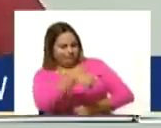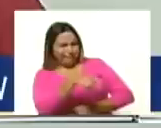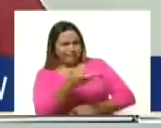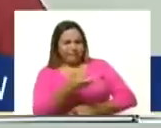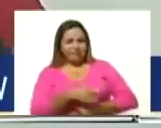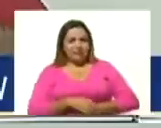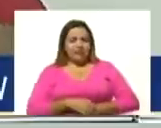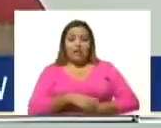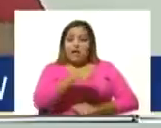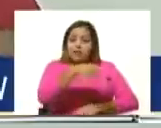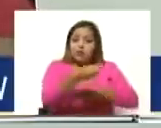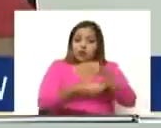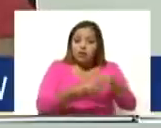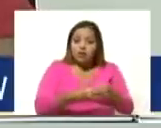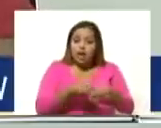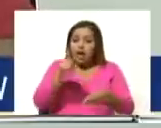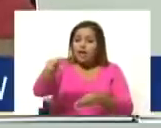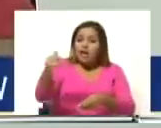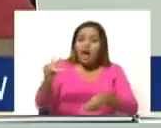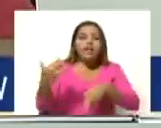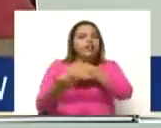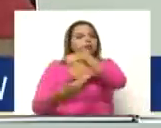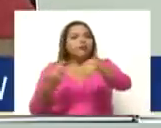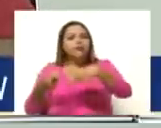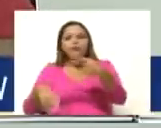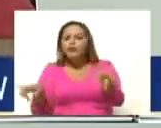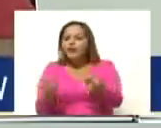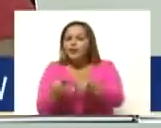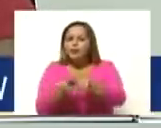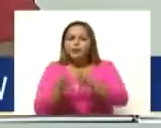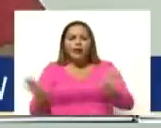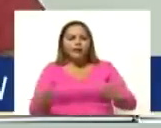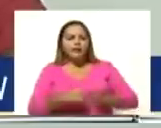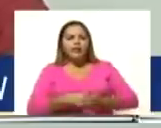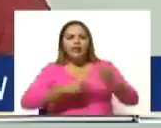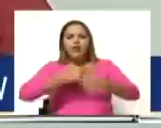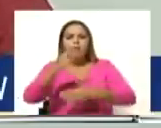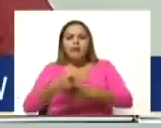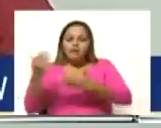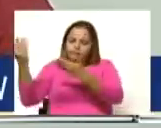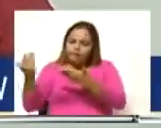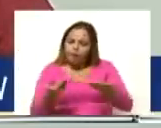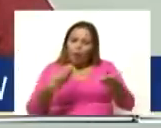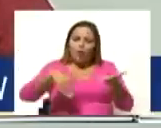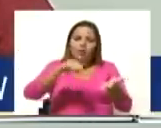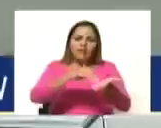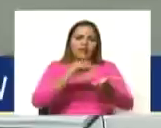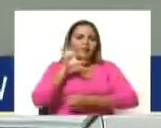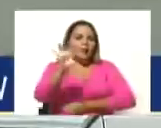Mientras eso ocurre, ahí está la revolución con el plan Vuelta a la Patria.